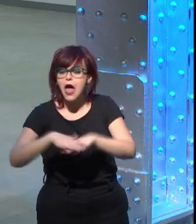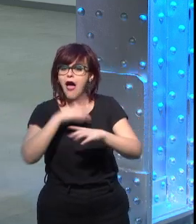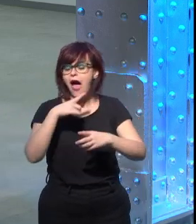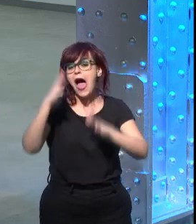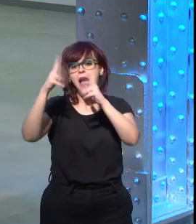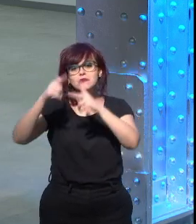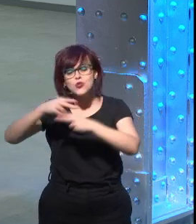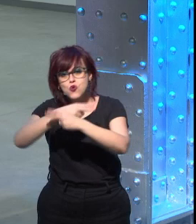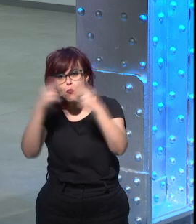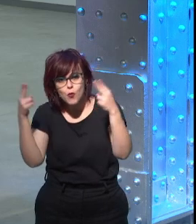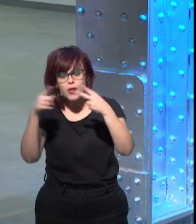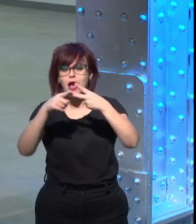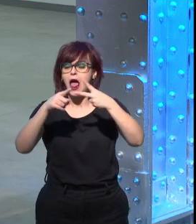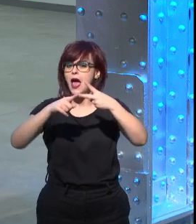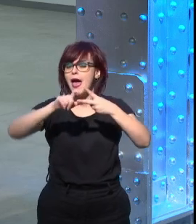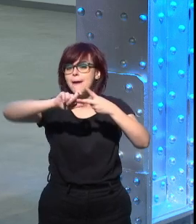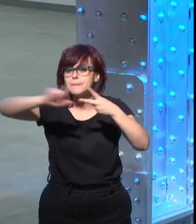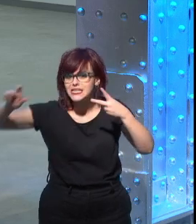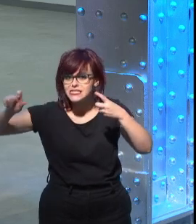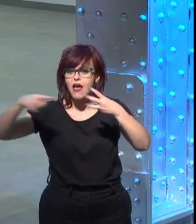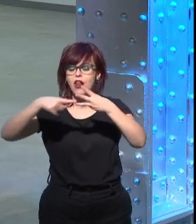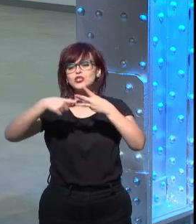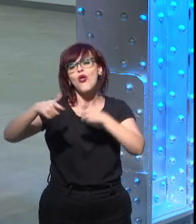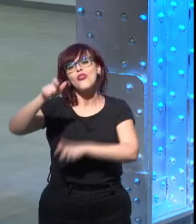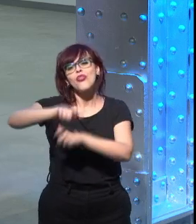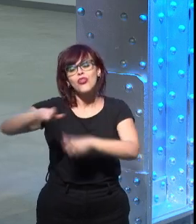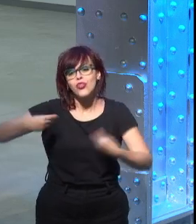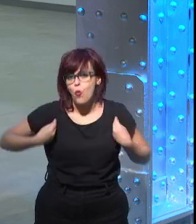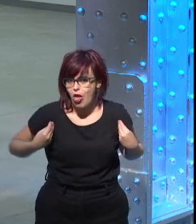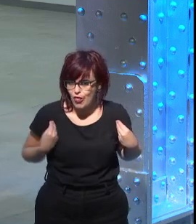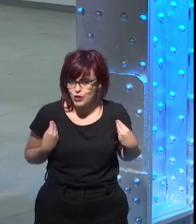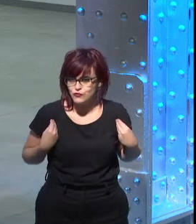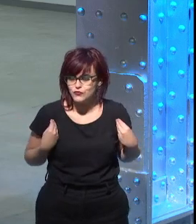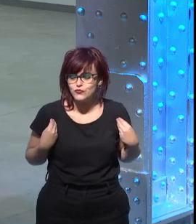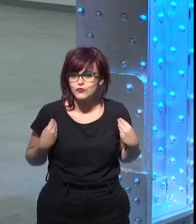administraciones públicas, las empresas y los ciudadanos.